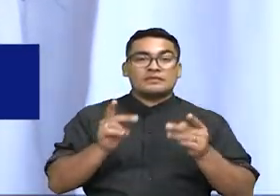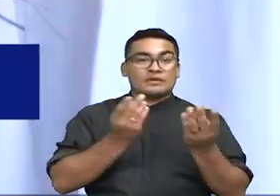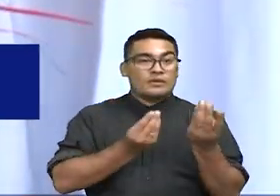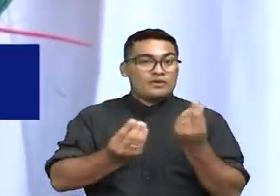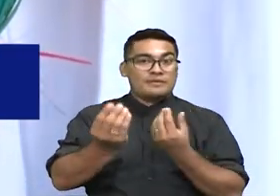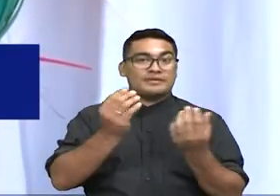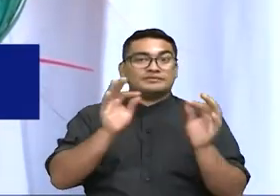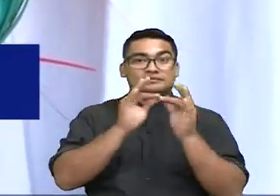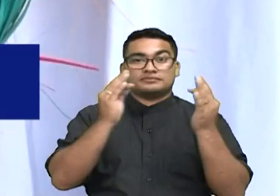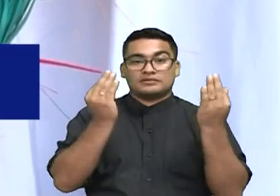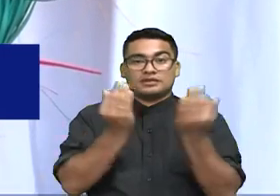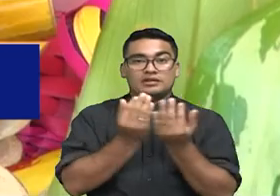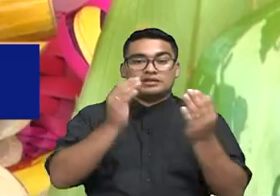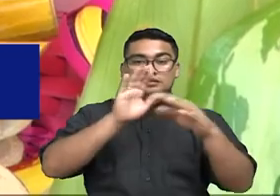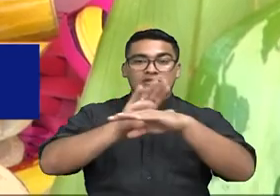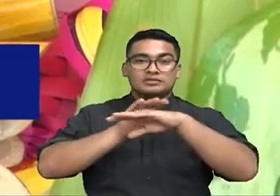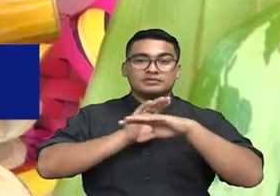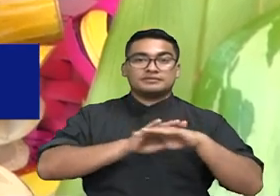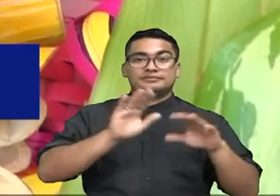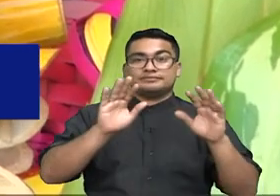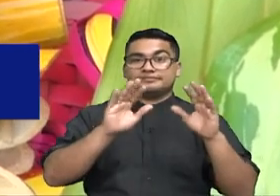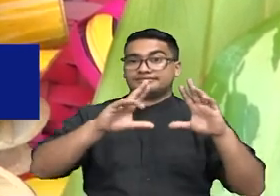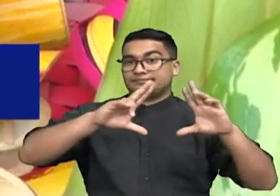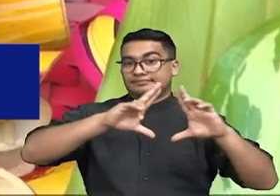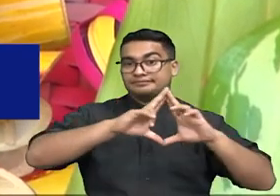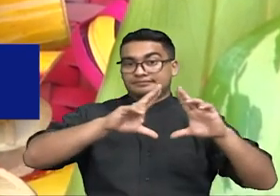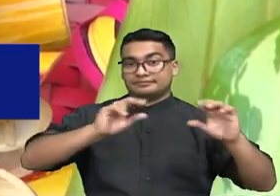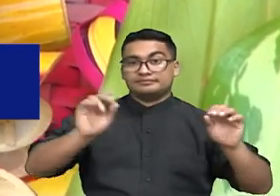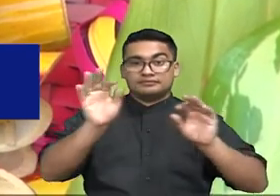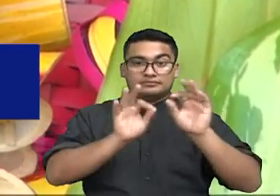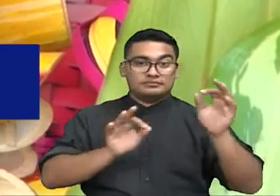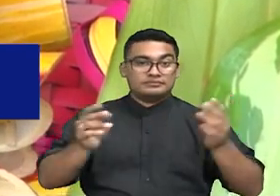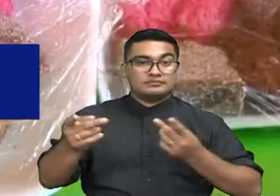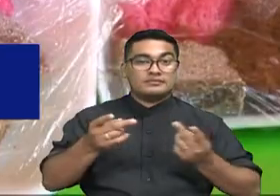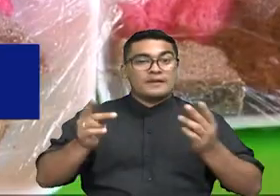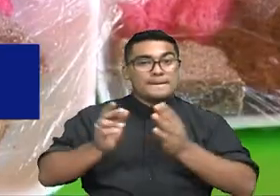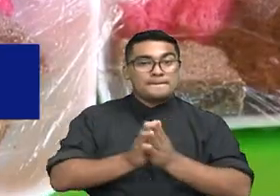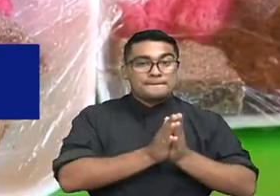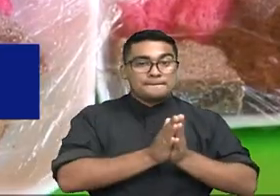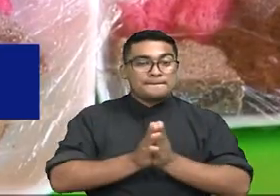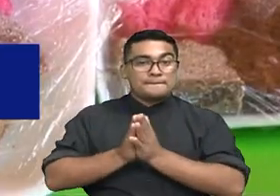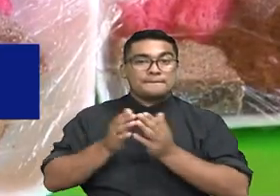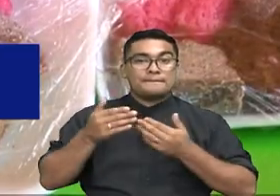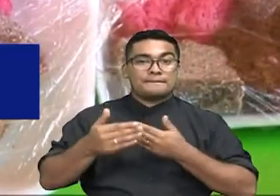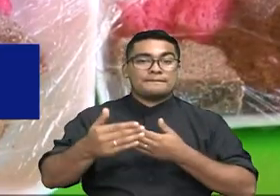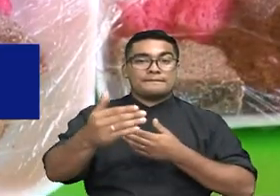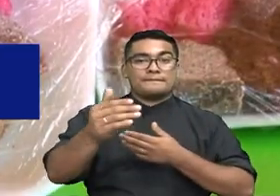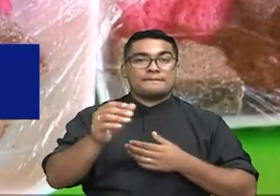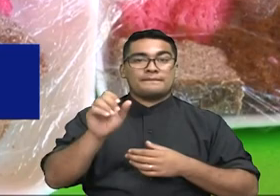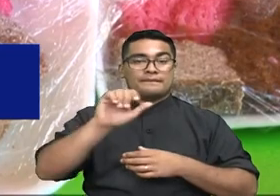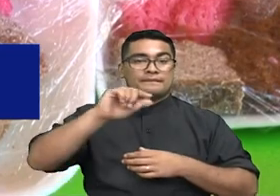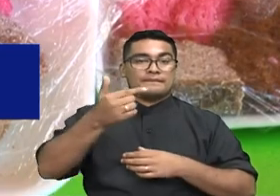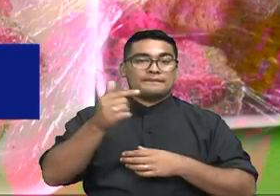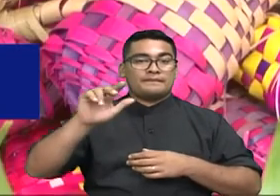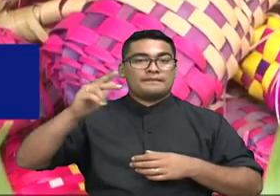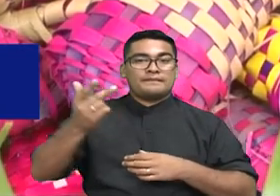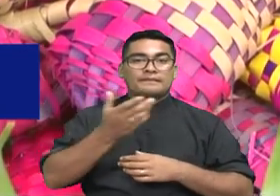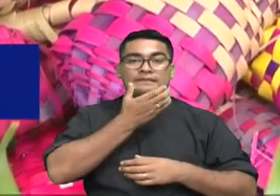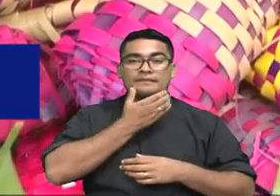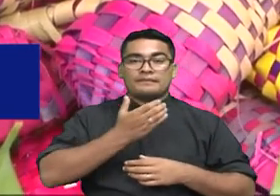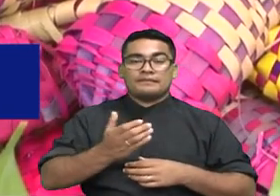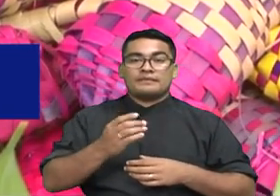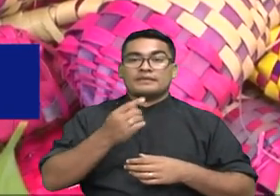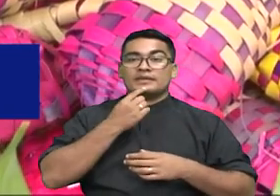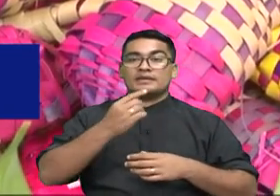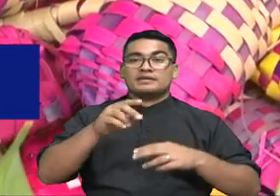economía familiar invitan a los nicaragüenses a la Feria Especial de la Gritería que se realizará el 7 y 8 de diciembre